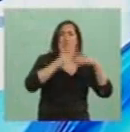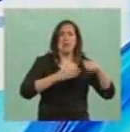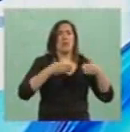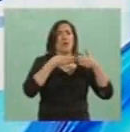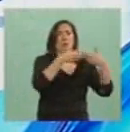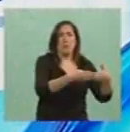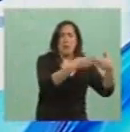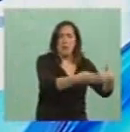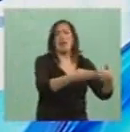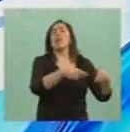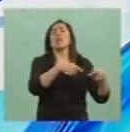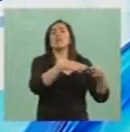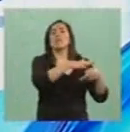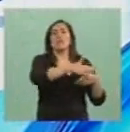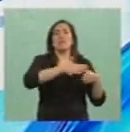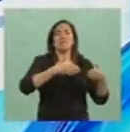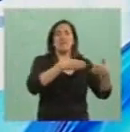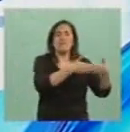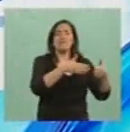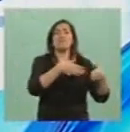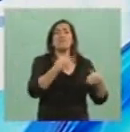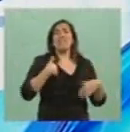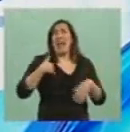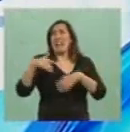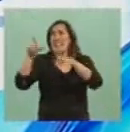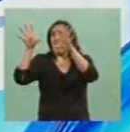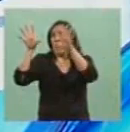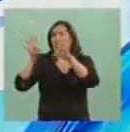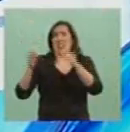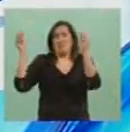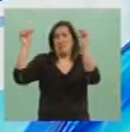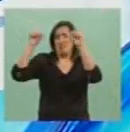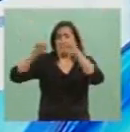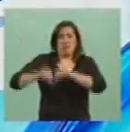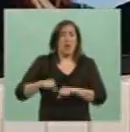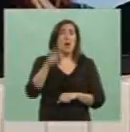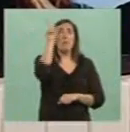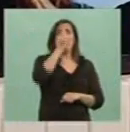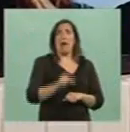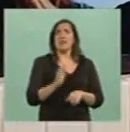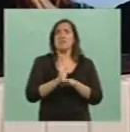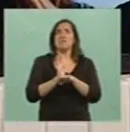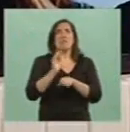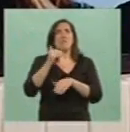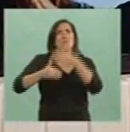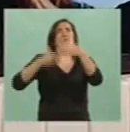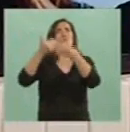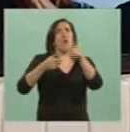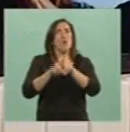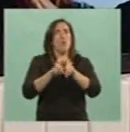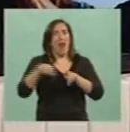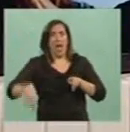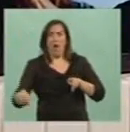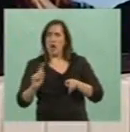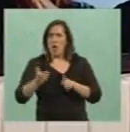puertos, aeropuertos, en una Argentina que se derrumbaba además, porque no lo hacíamos en un país floreciente y en un modelo como el que tenemos